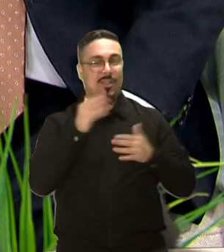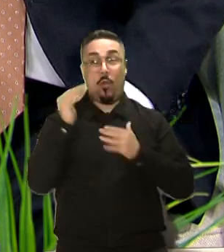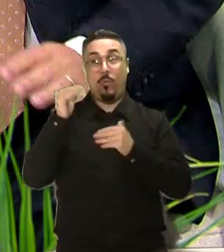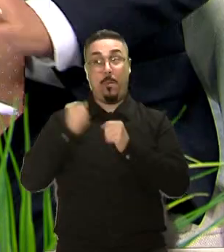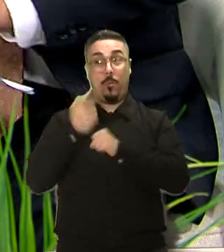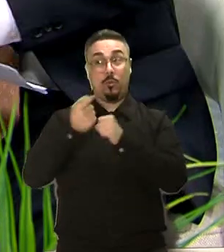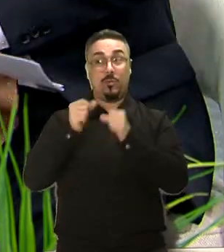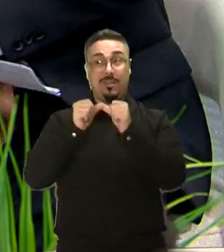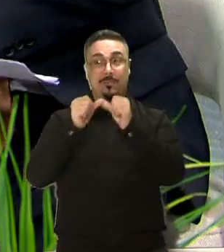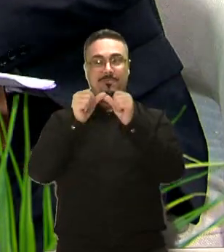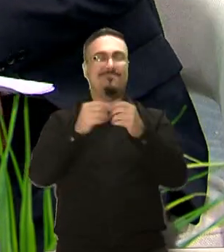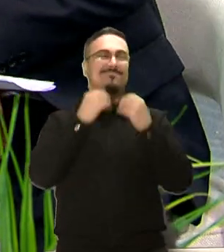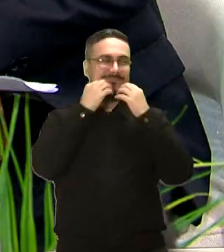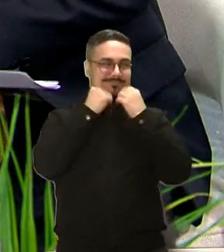muchas gracias agradecida